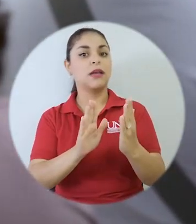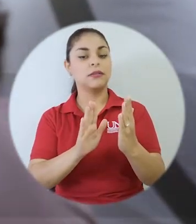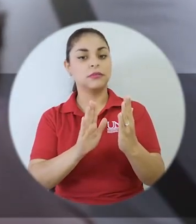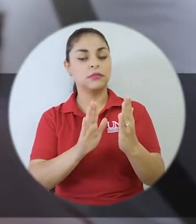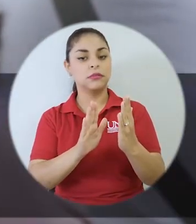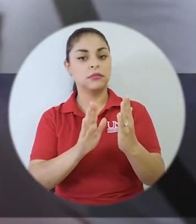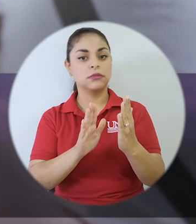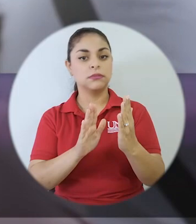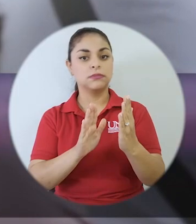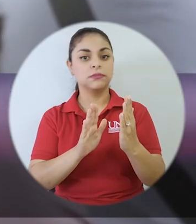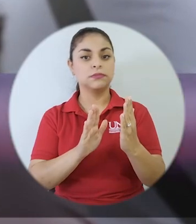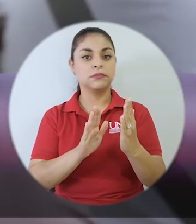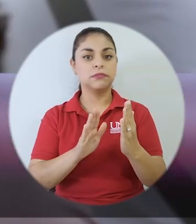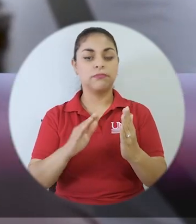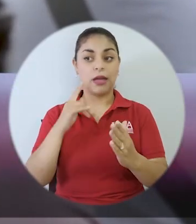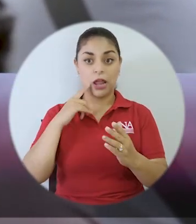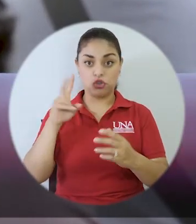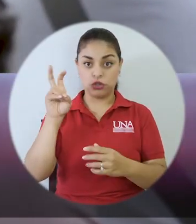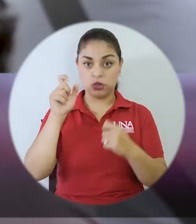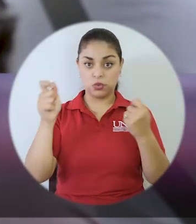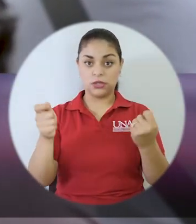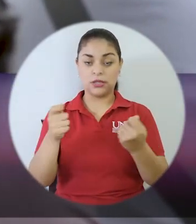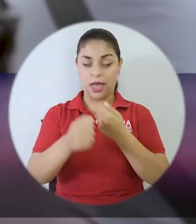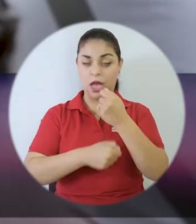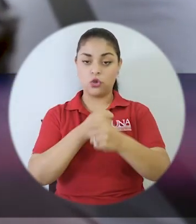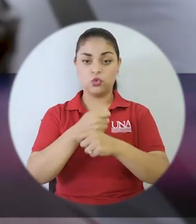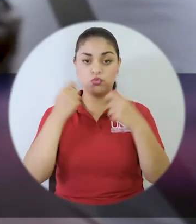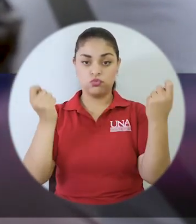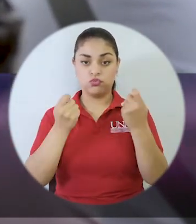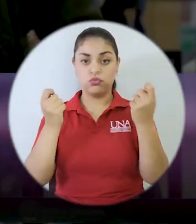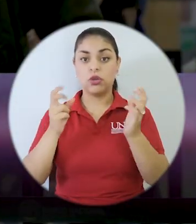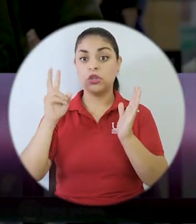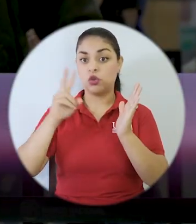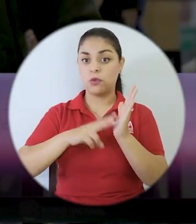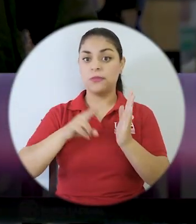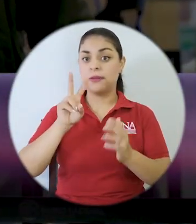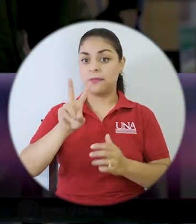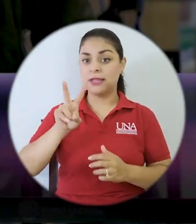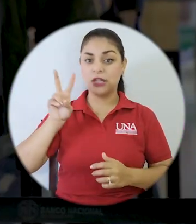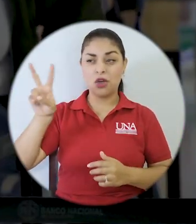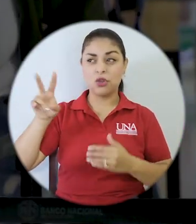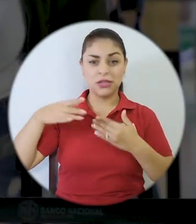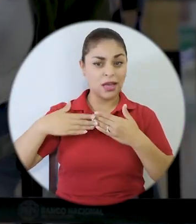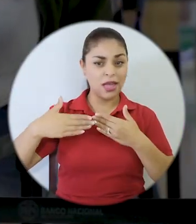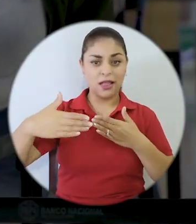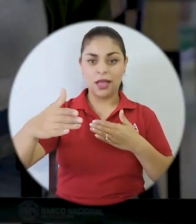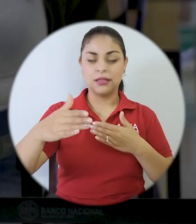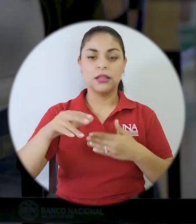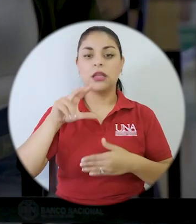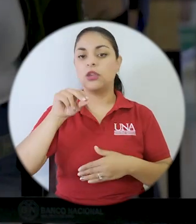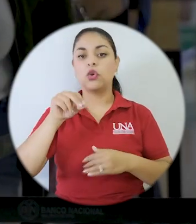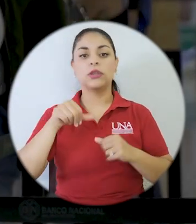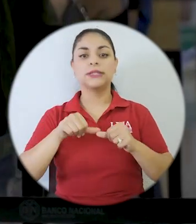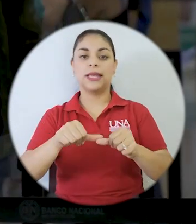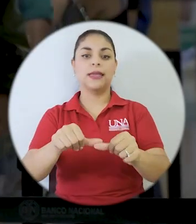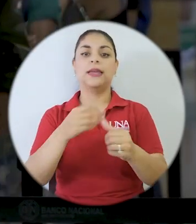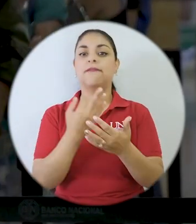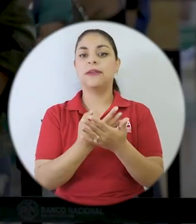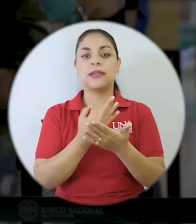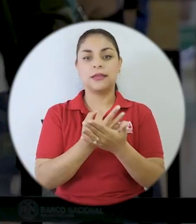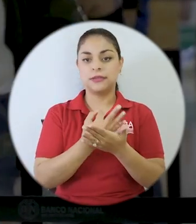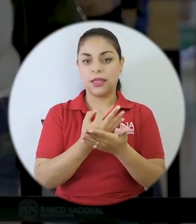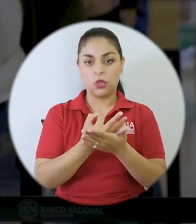hacerle frente a su bicentenario, ¿verdad? Al 2022 en adelante, y no